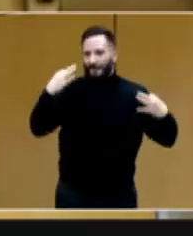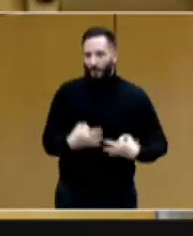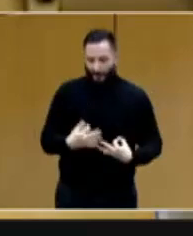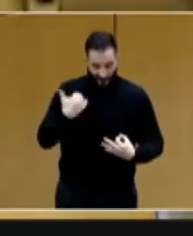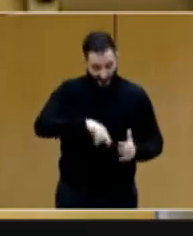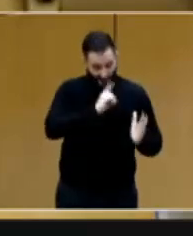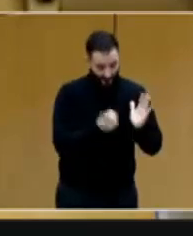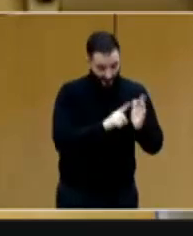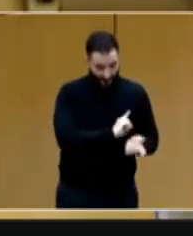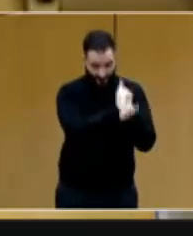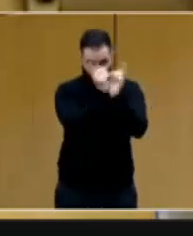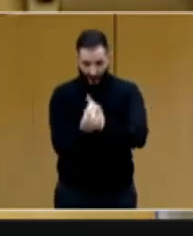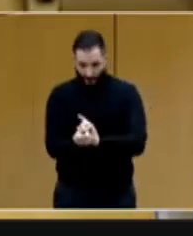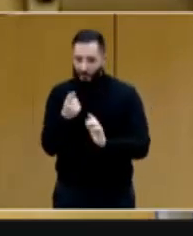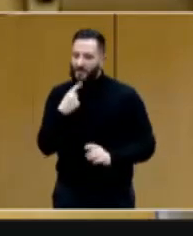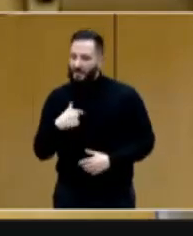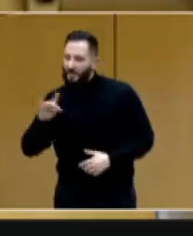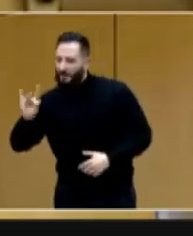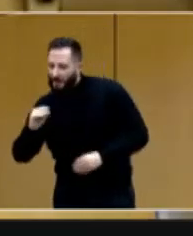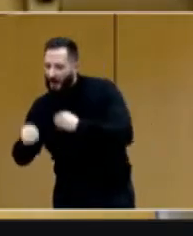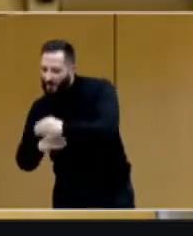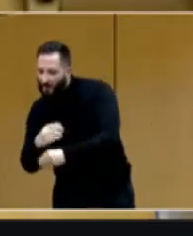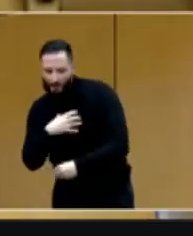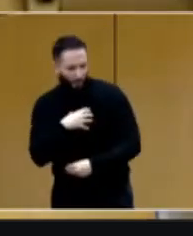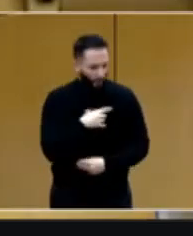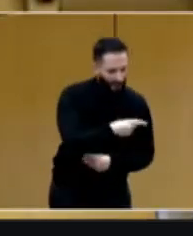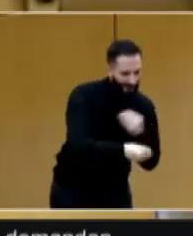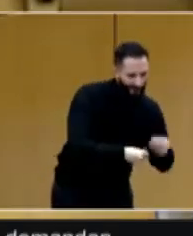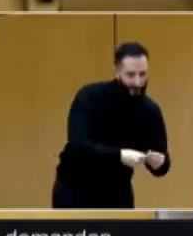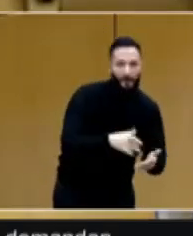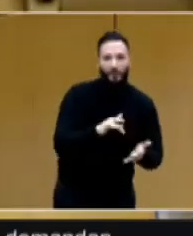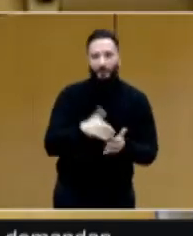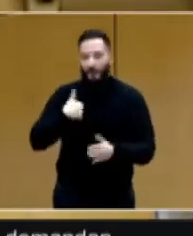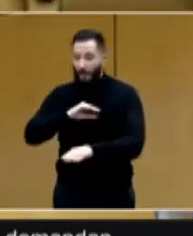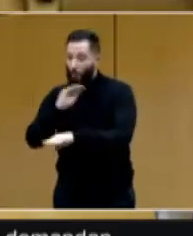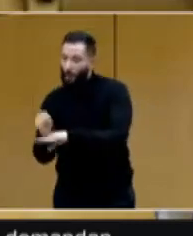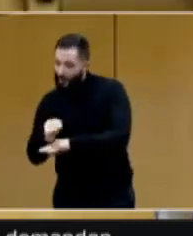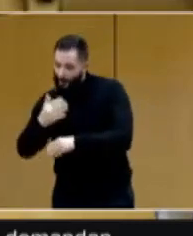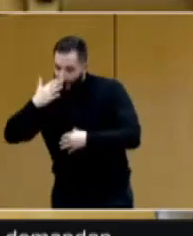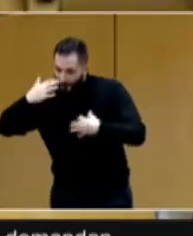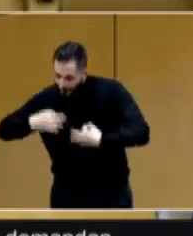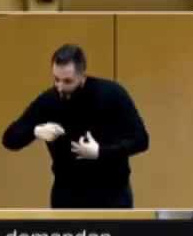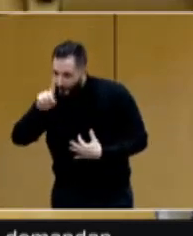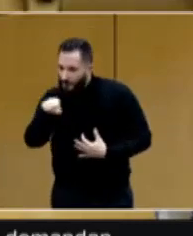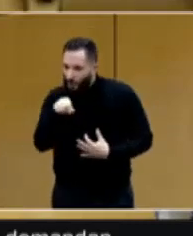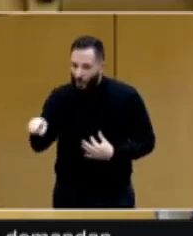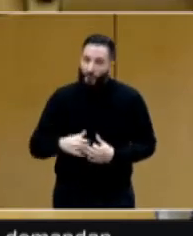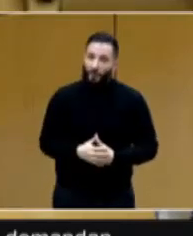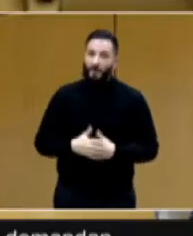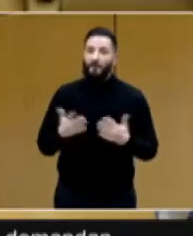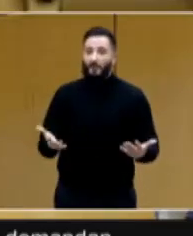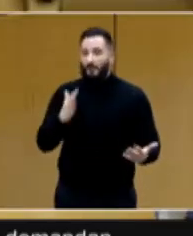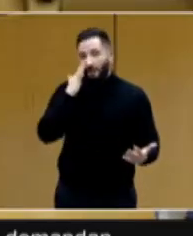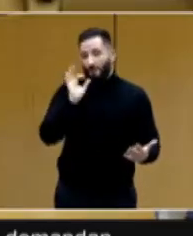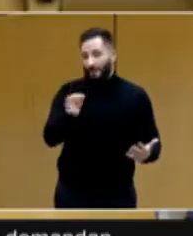esto Si me dices que lo puedo hacer ayudando a mi familiar desde una guarda de hecho esto es verdad o no es verdad y cierto es que